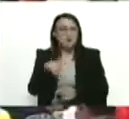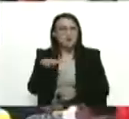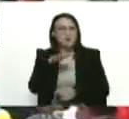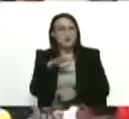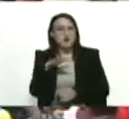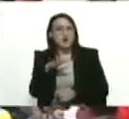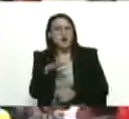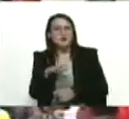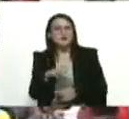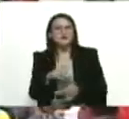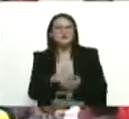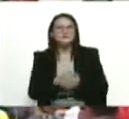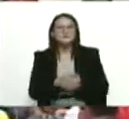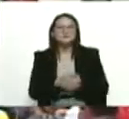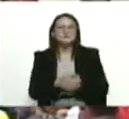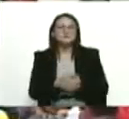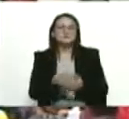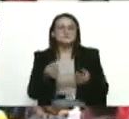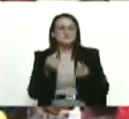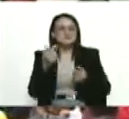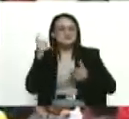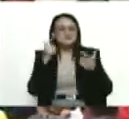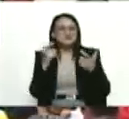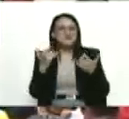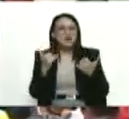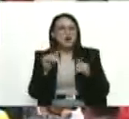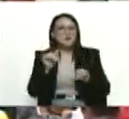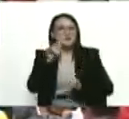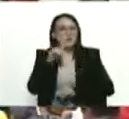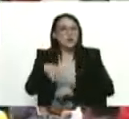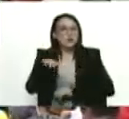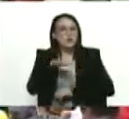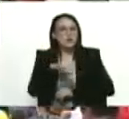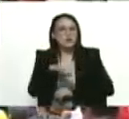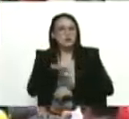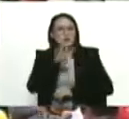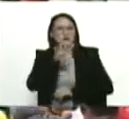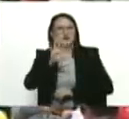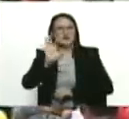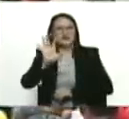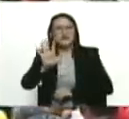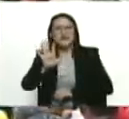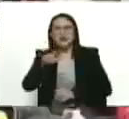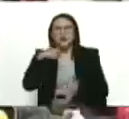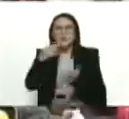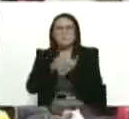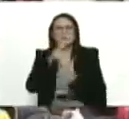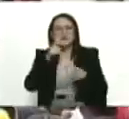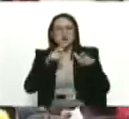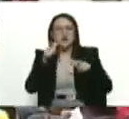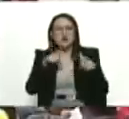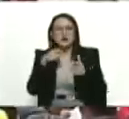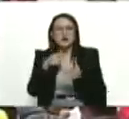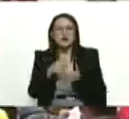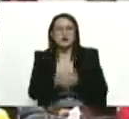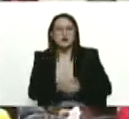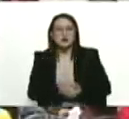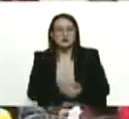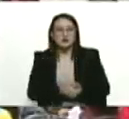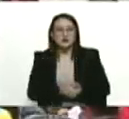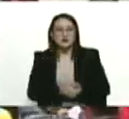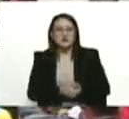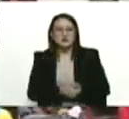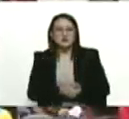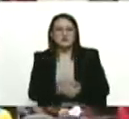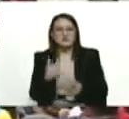cuando murió el comandante Chávez. Y ahora ese pueblo, mira, 4 o 5 nada más pagados, tarifados,